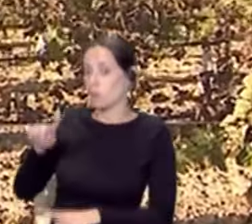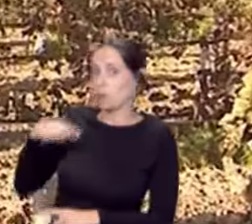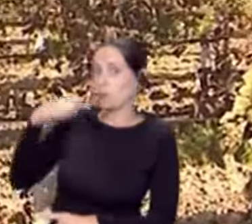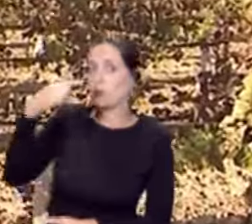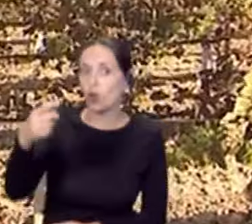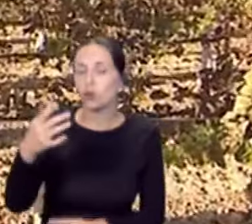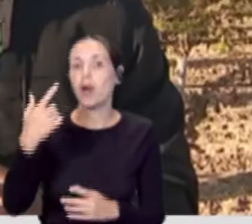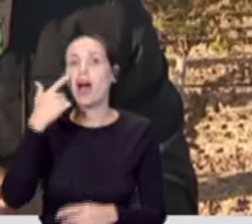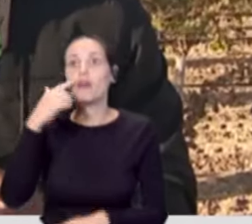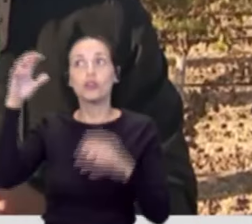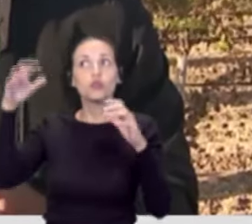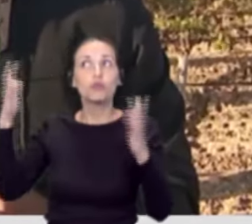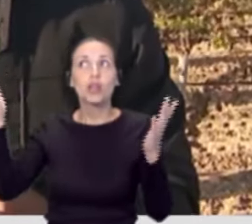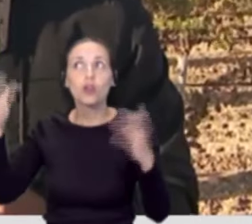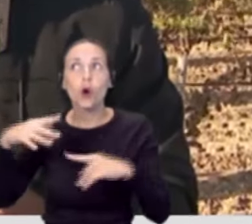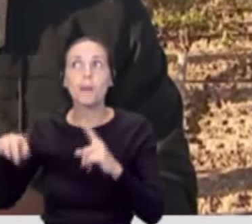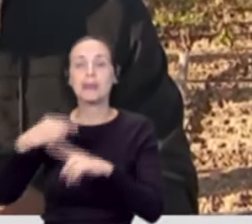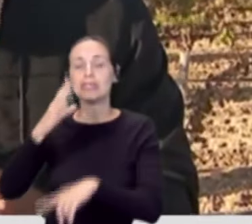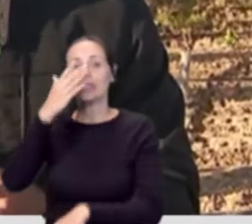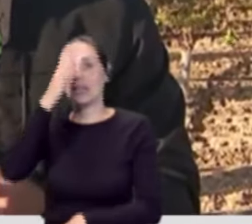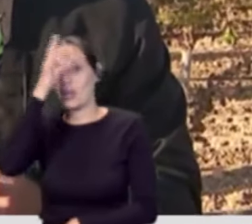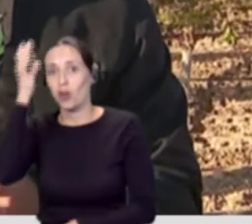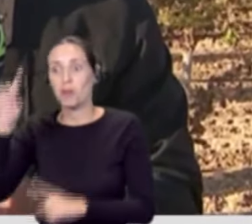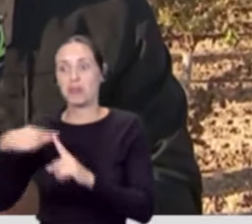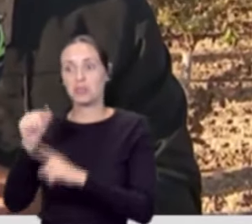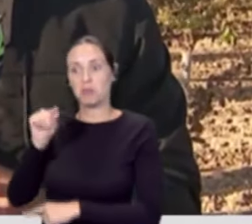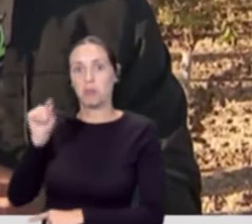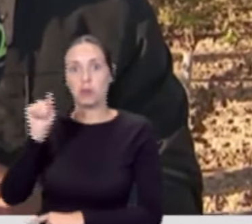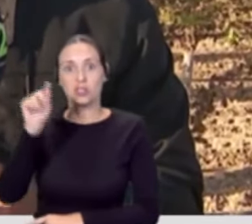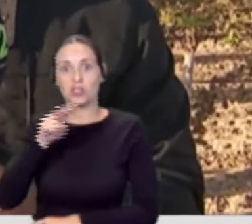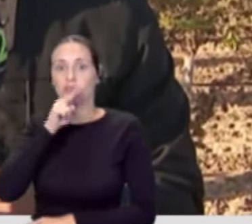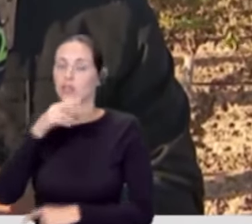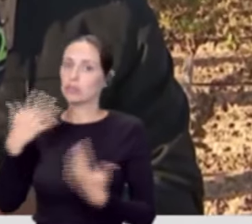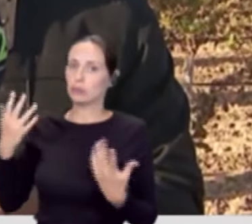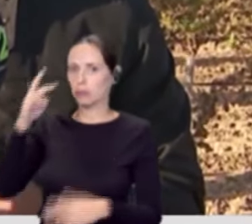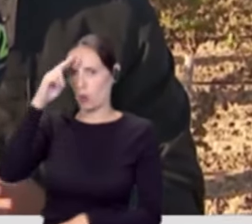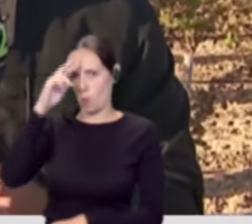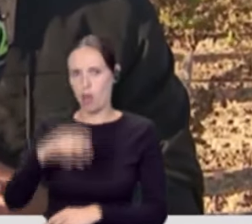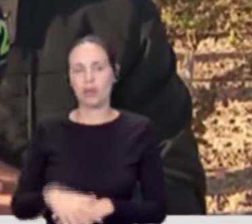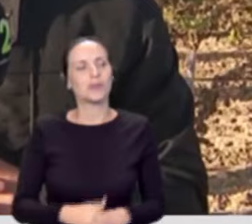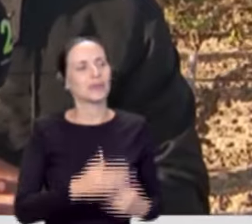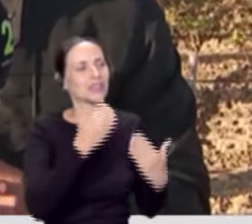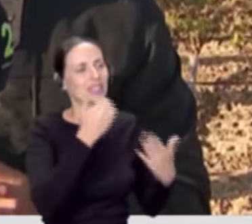con la afección del mosquito verde. Gracias, Antonio. Buenos días.